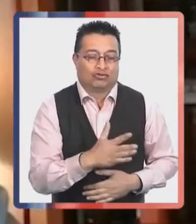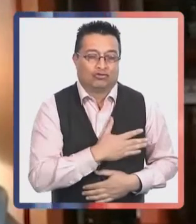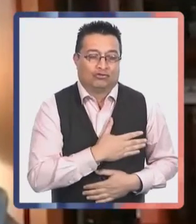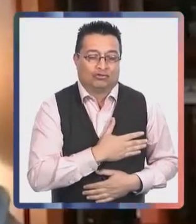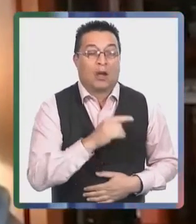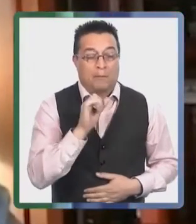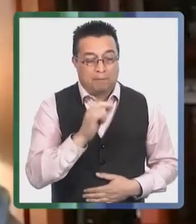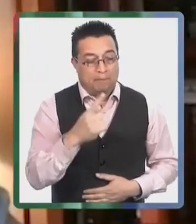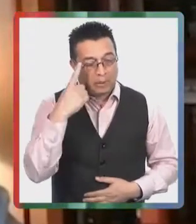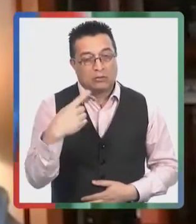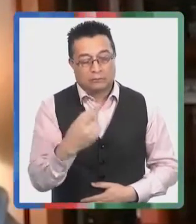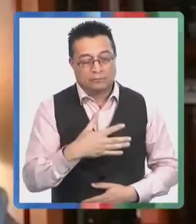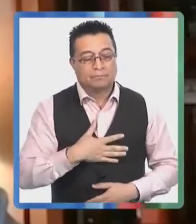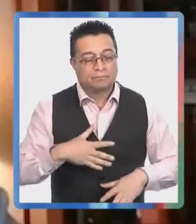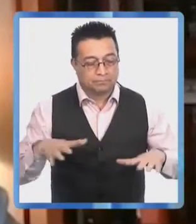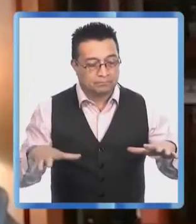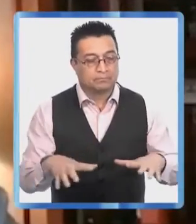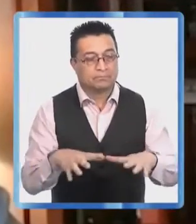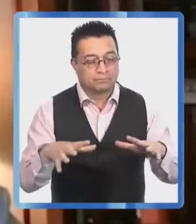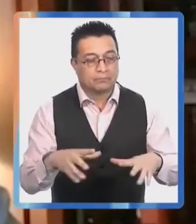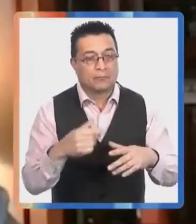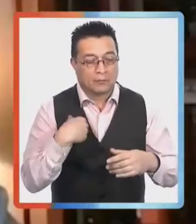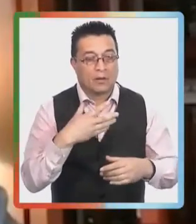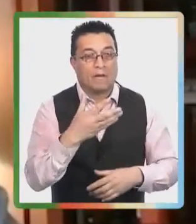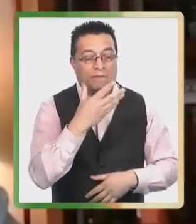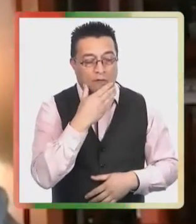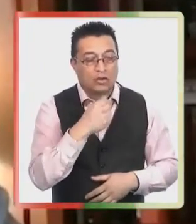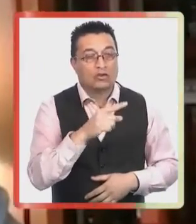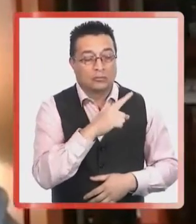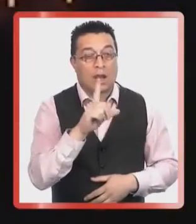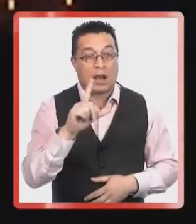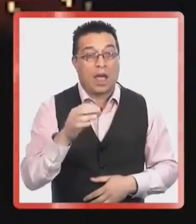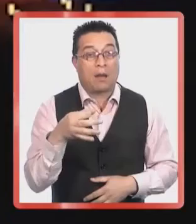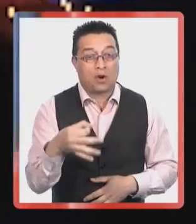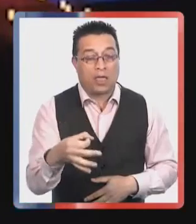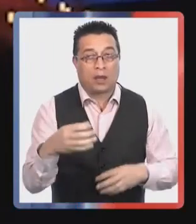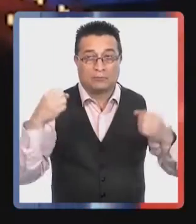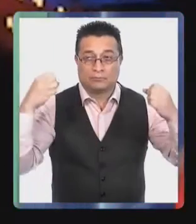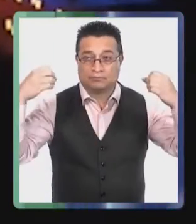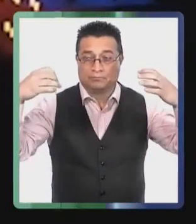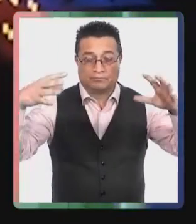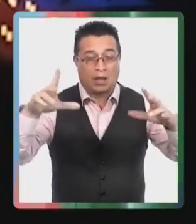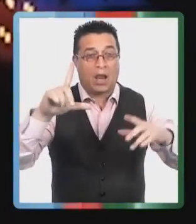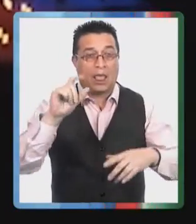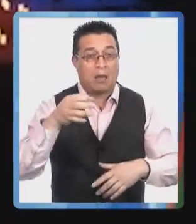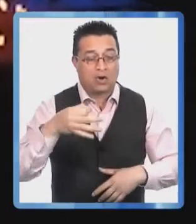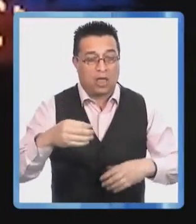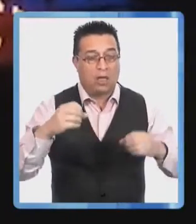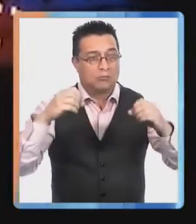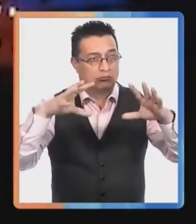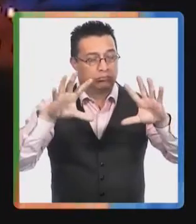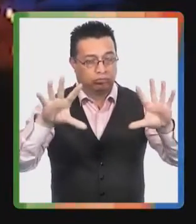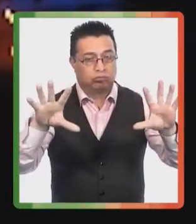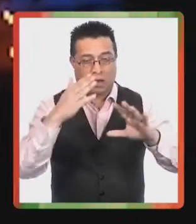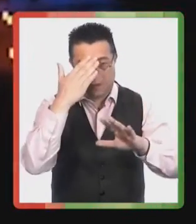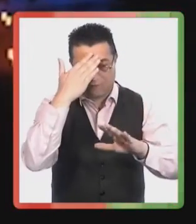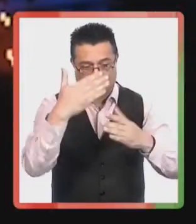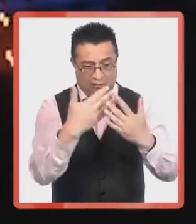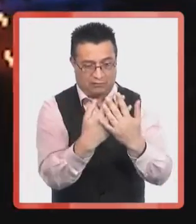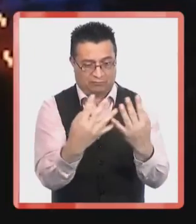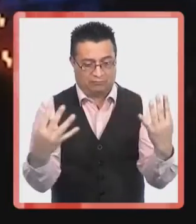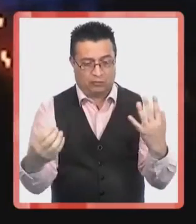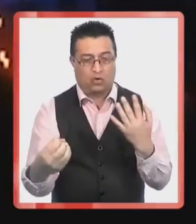nosotros tratamos de hacer esos gestos. Acuérdate que hicimos una ceremonia preciosa en la moneda, se iluminó toda la moneda, se iluminó